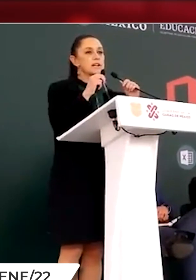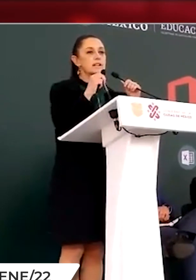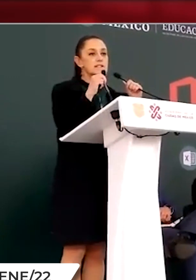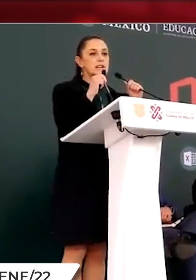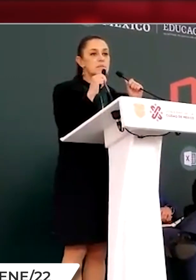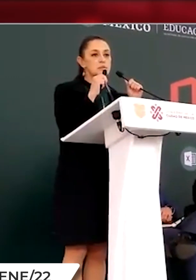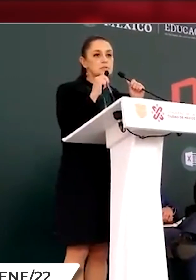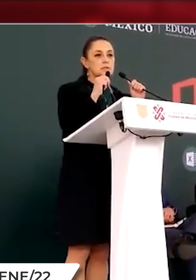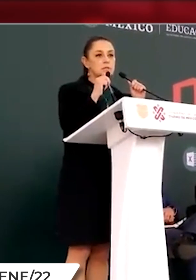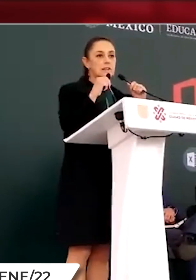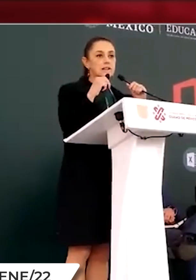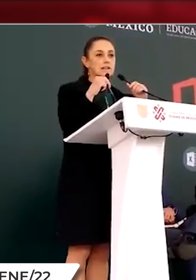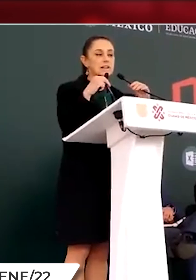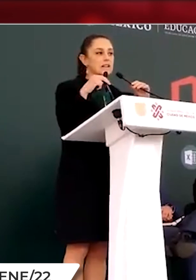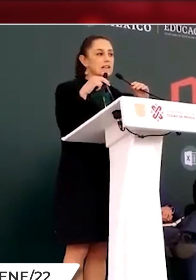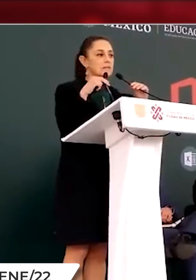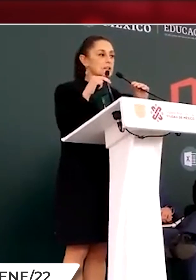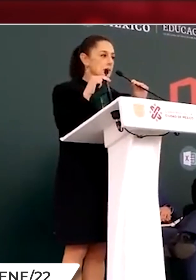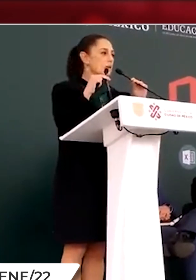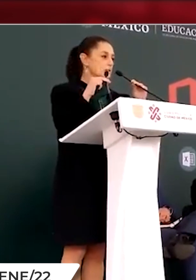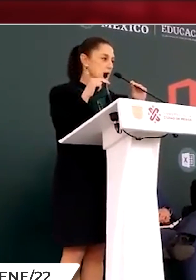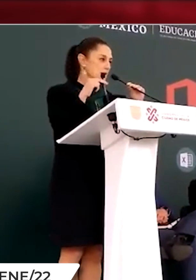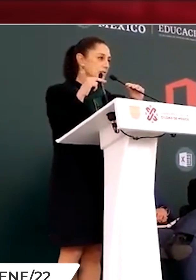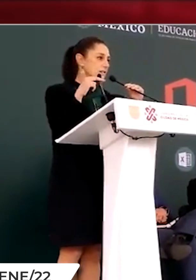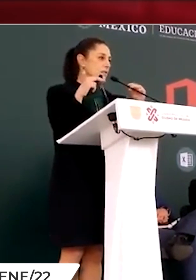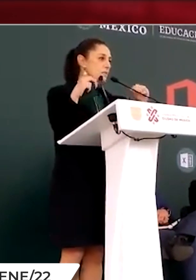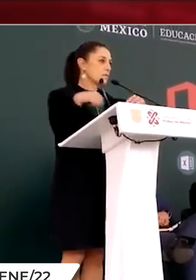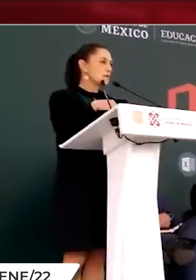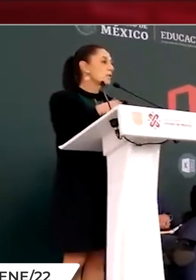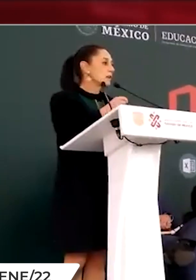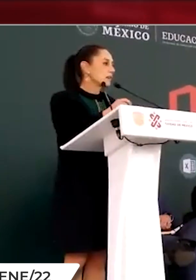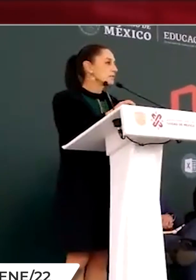Pero es muy importante que sigamos viniendo a la escuela.